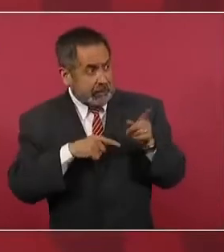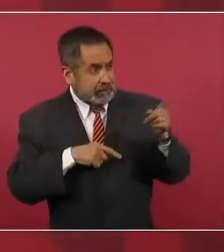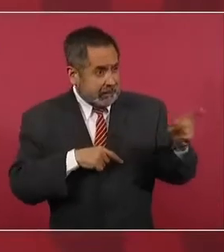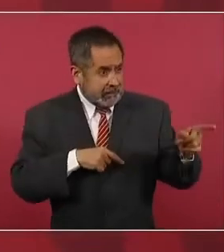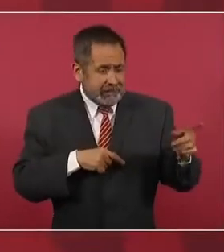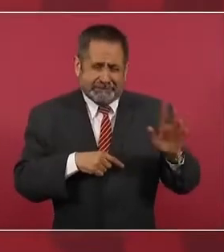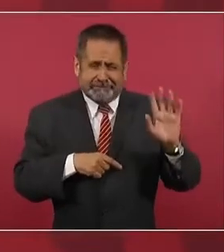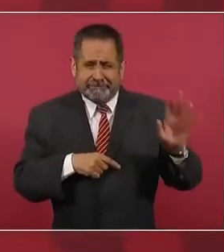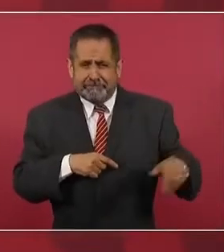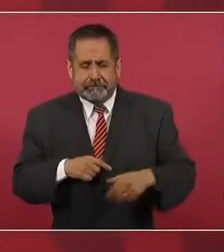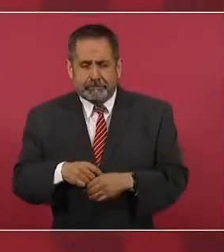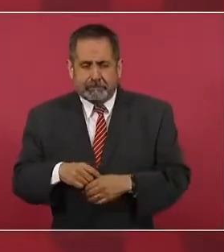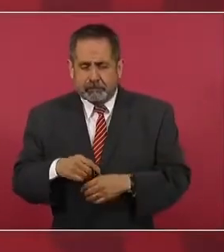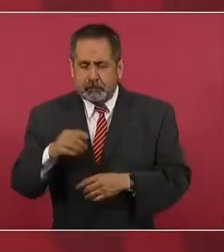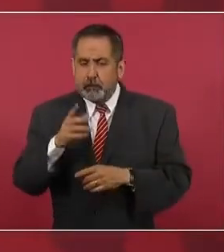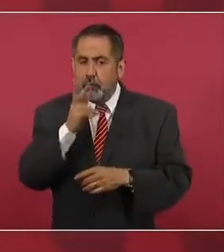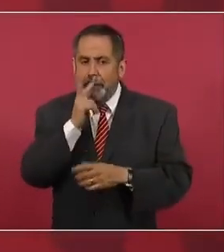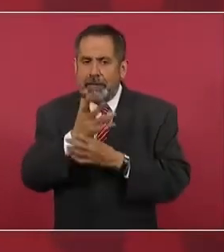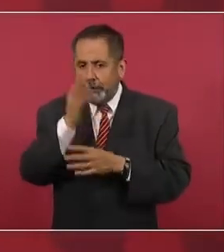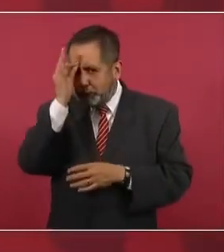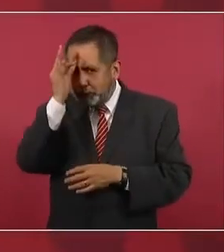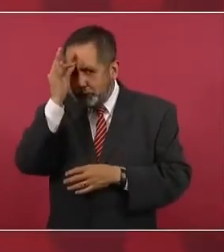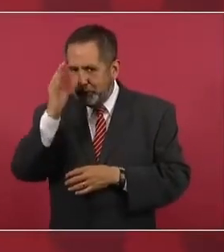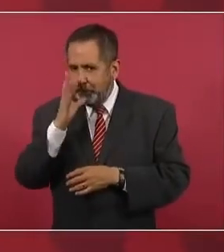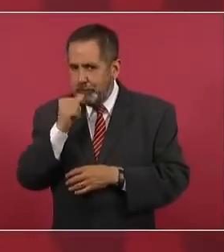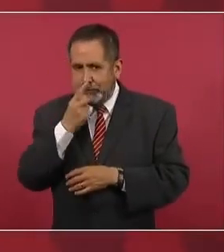Le dijo otra cosa, pero